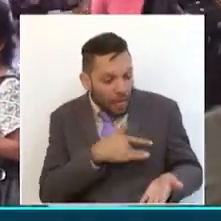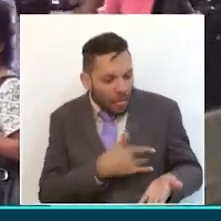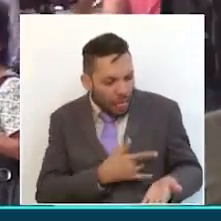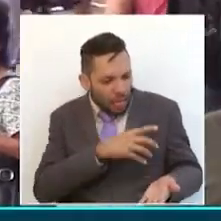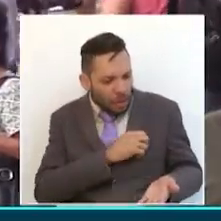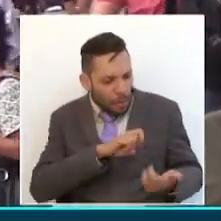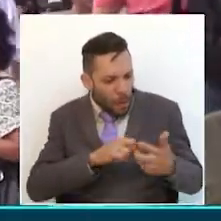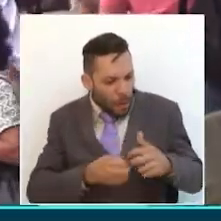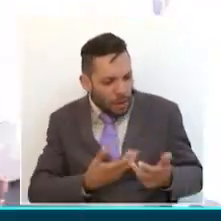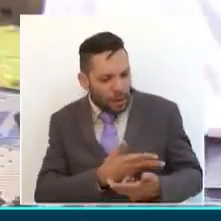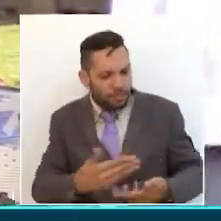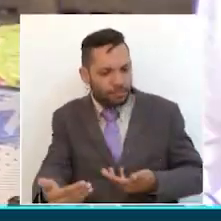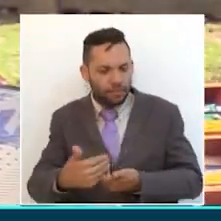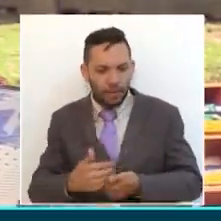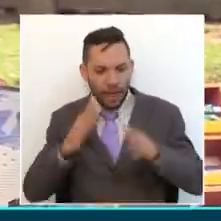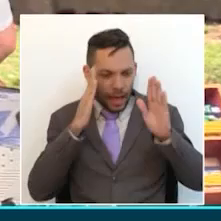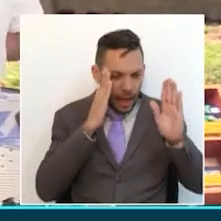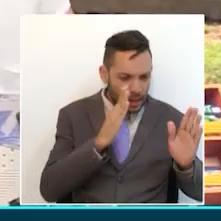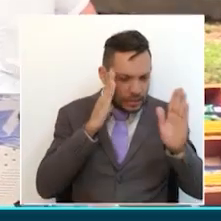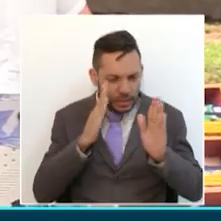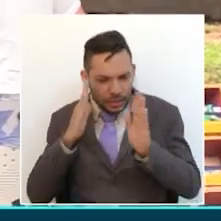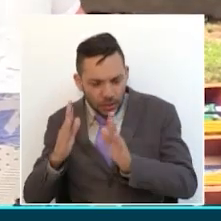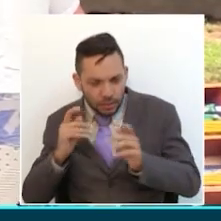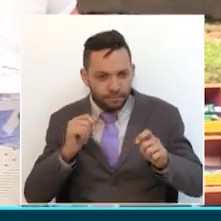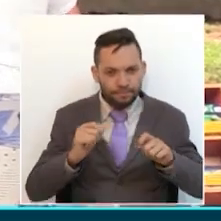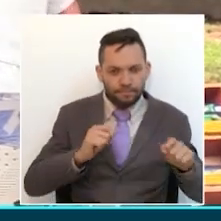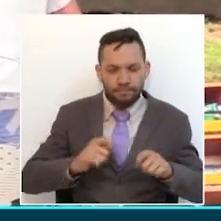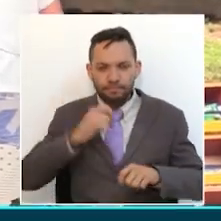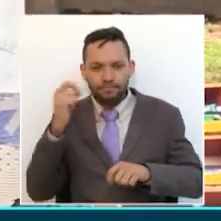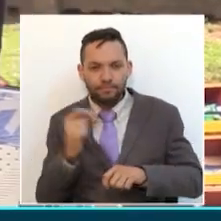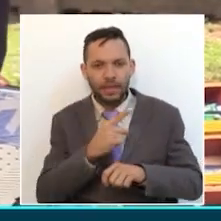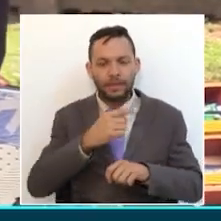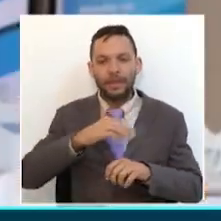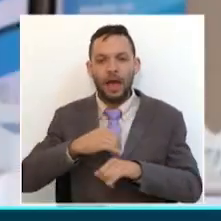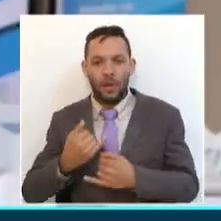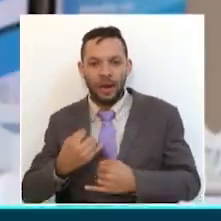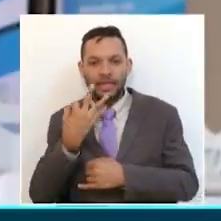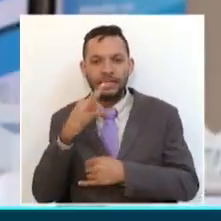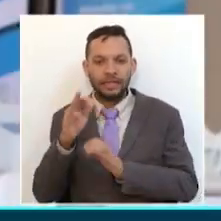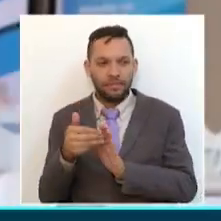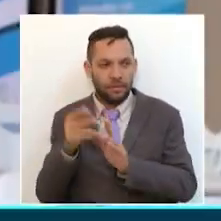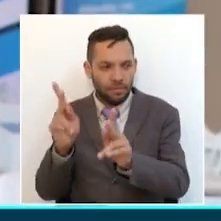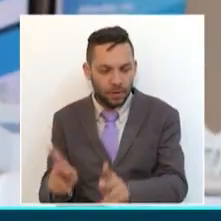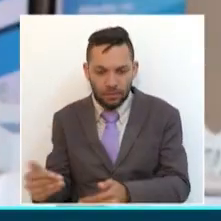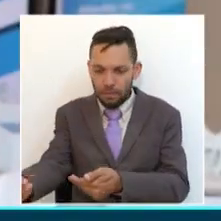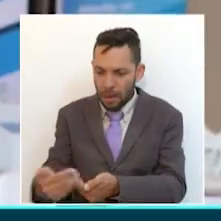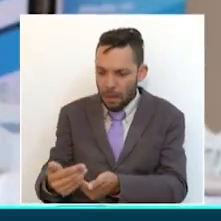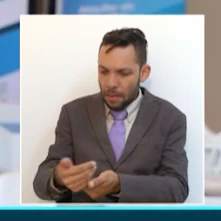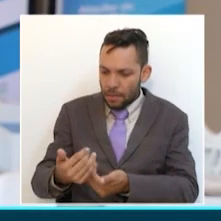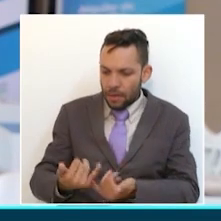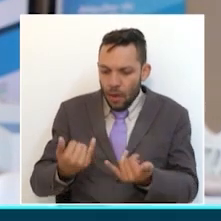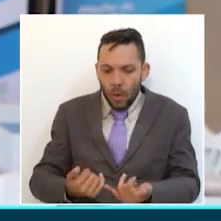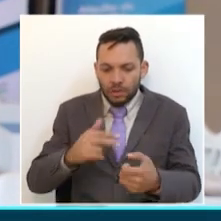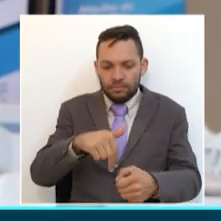atender un total de 77.000 consultas, de las cuales 13.000 corresponden al presente año. Los ciudadanos hoy día son más conscientes de